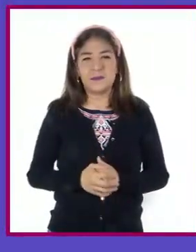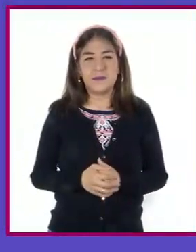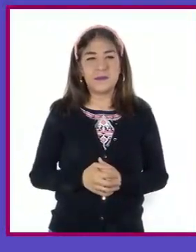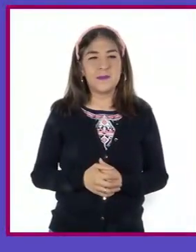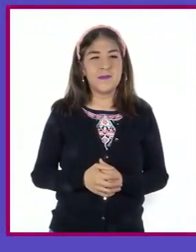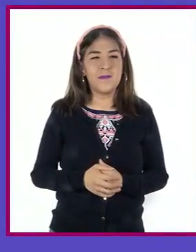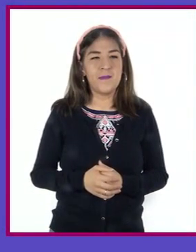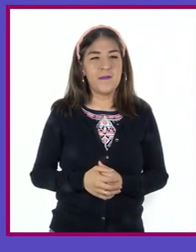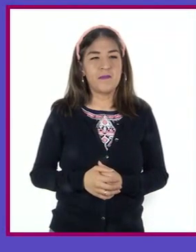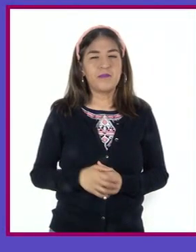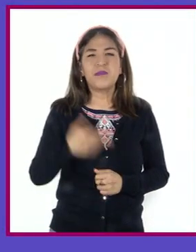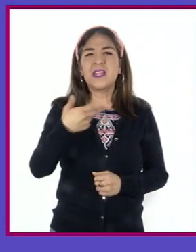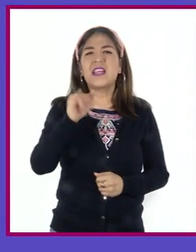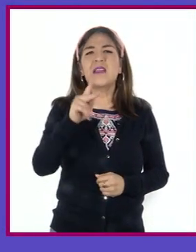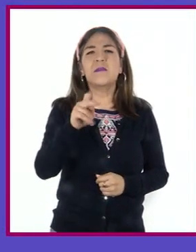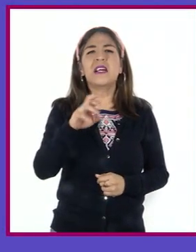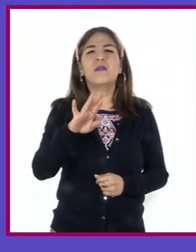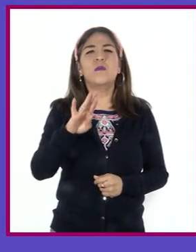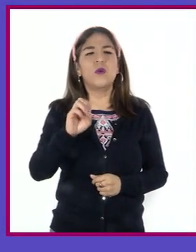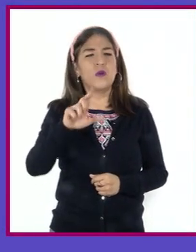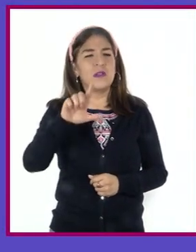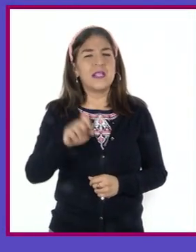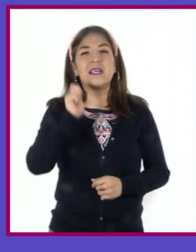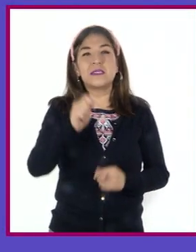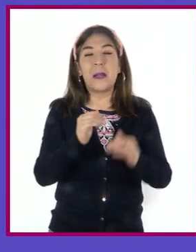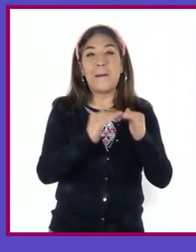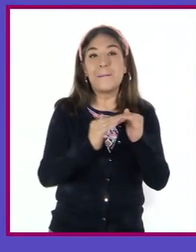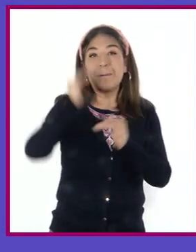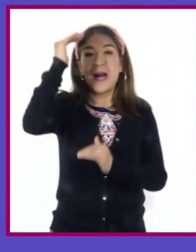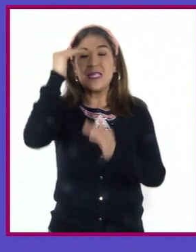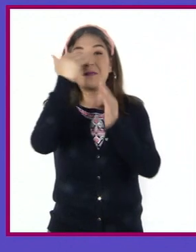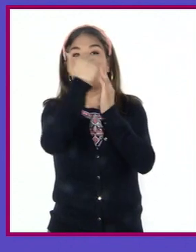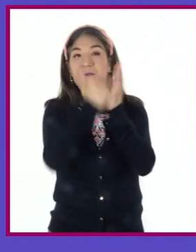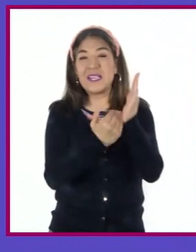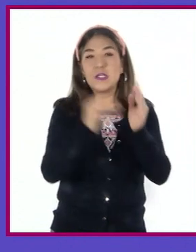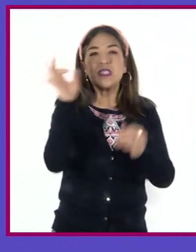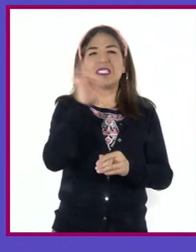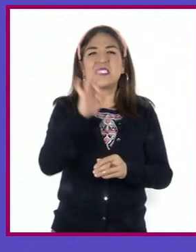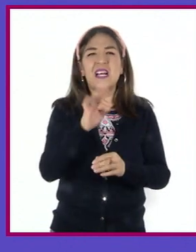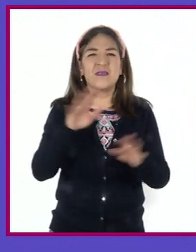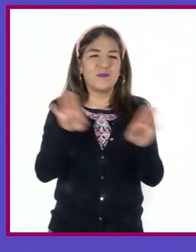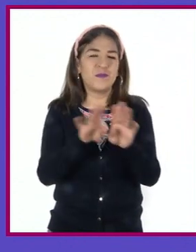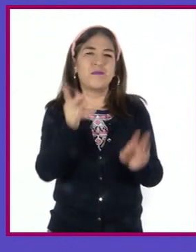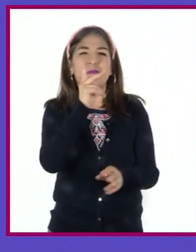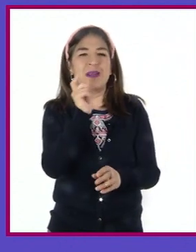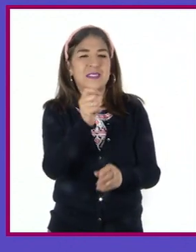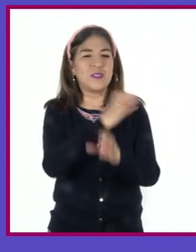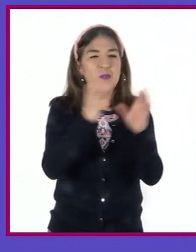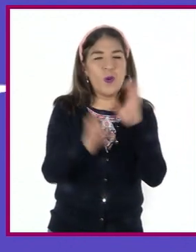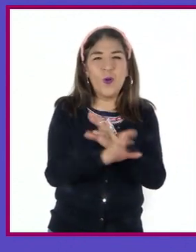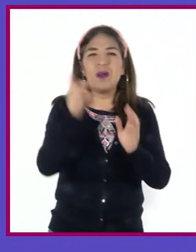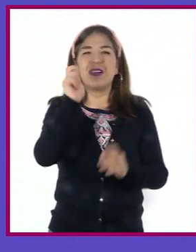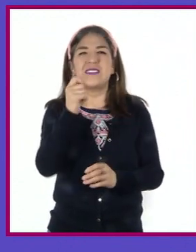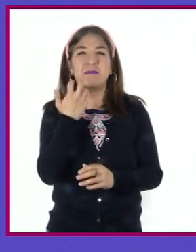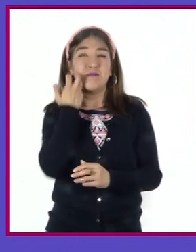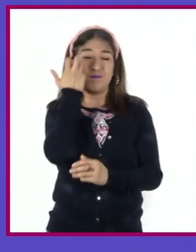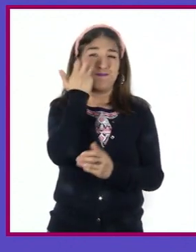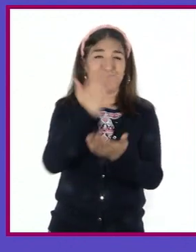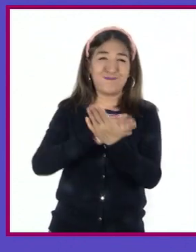que como ruiseñores. Te amo tanto que lloro joyas de oro. Te amo tanto que mi alma